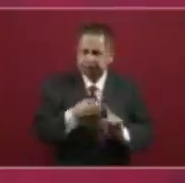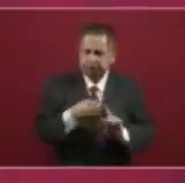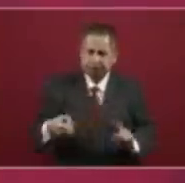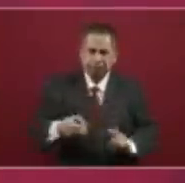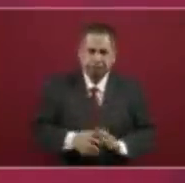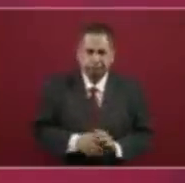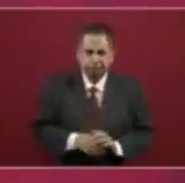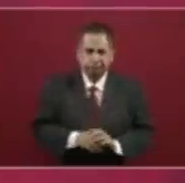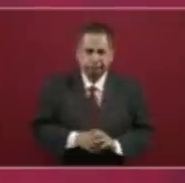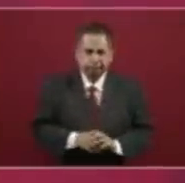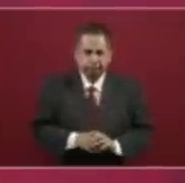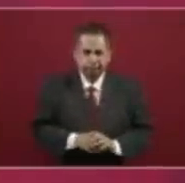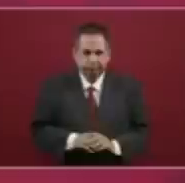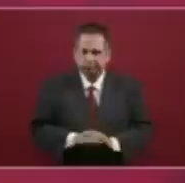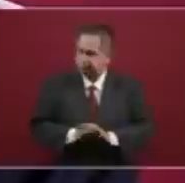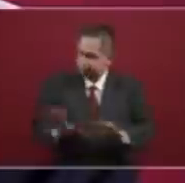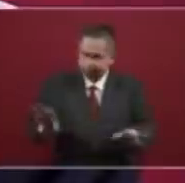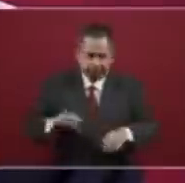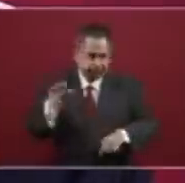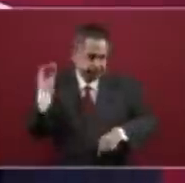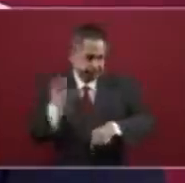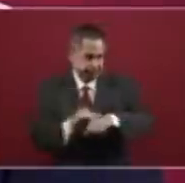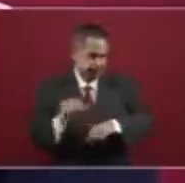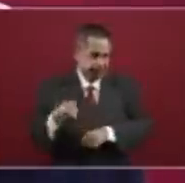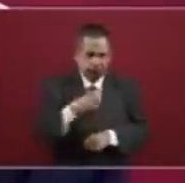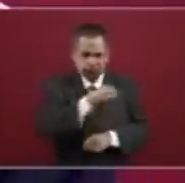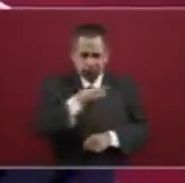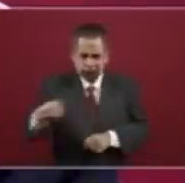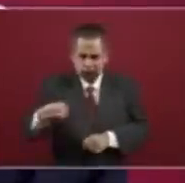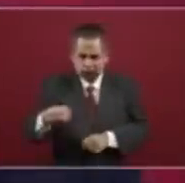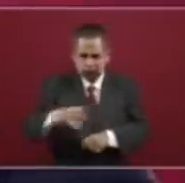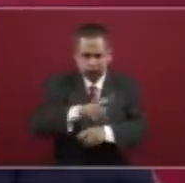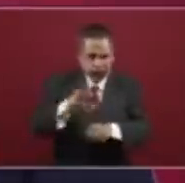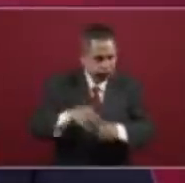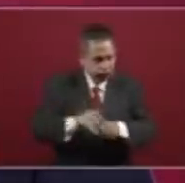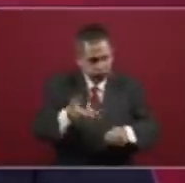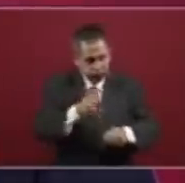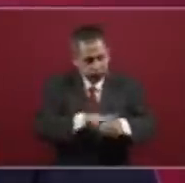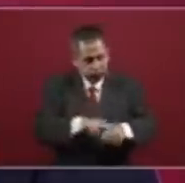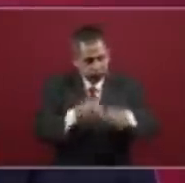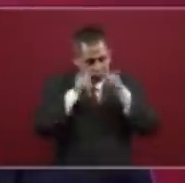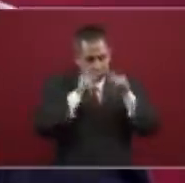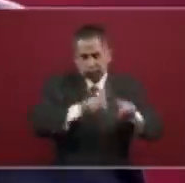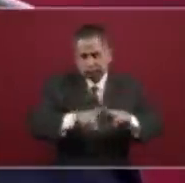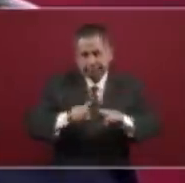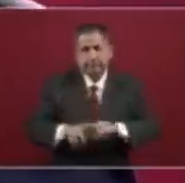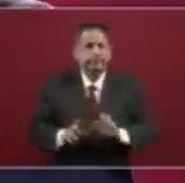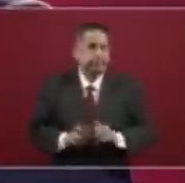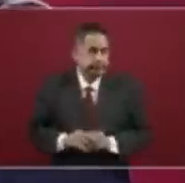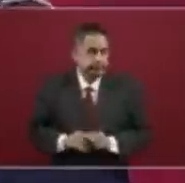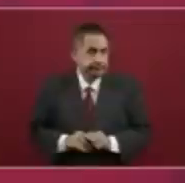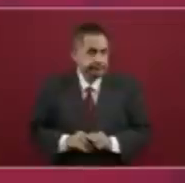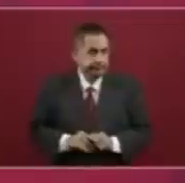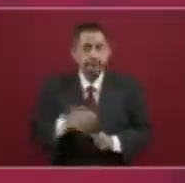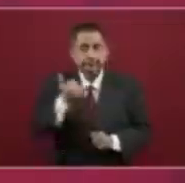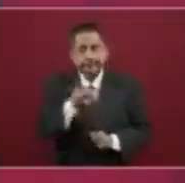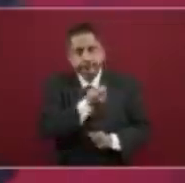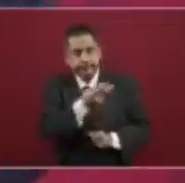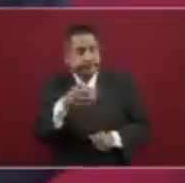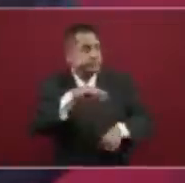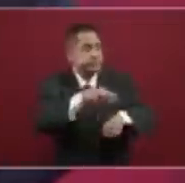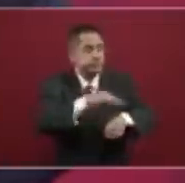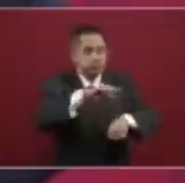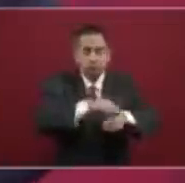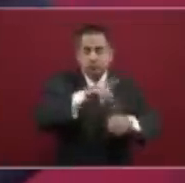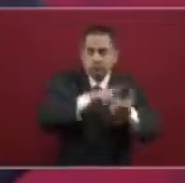Pero estamos poniendo orden, ya se va a iniciar. Y en el caso de los médicos